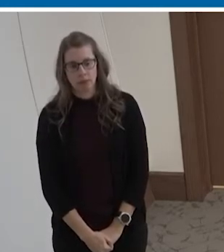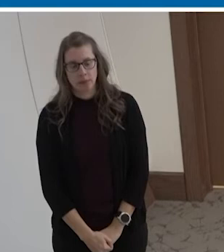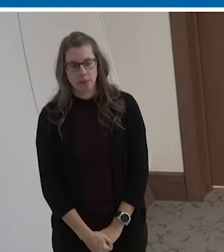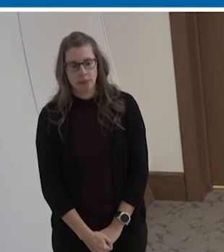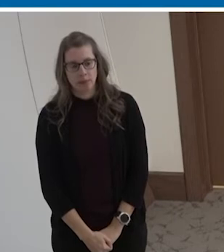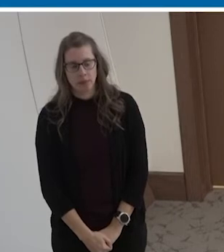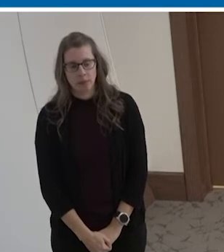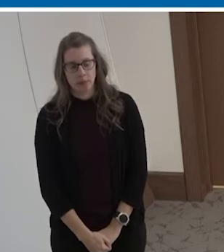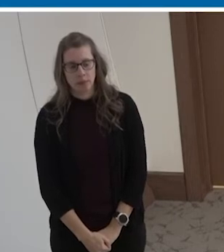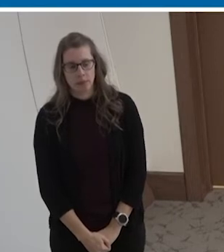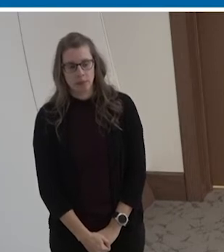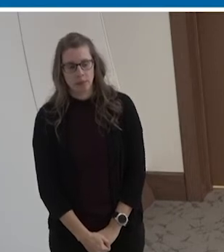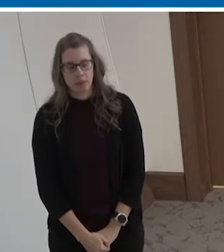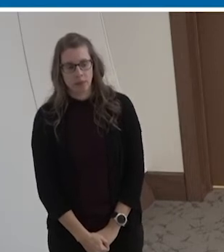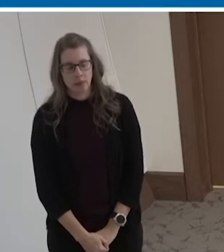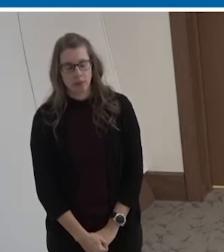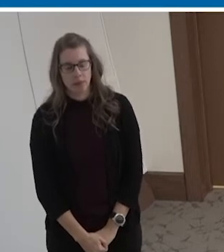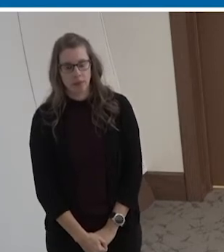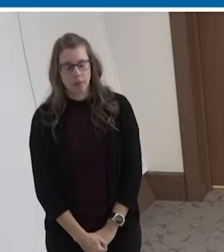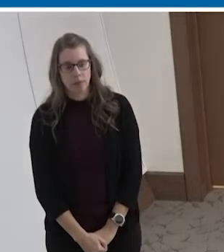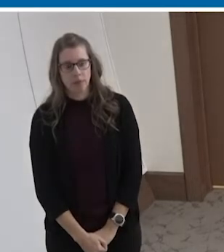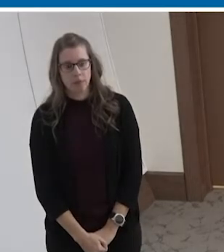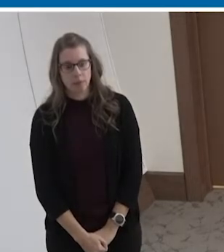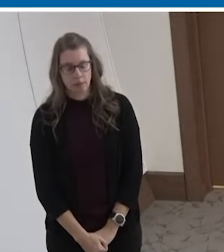seguros durante esta pandemia.